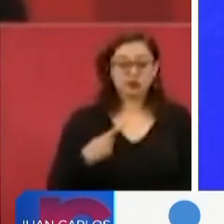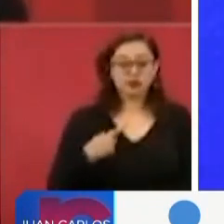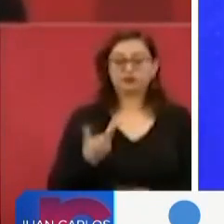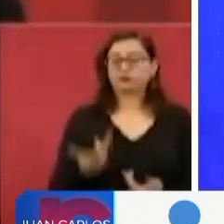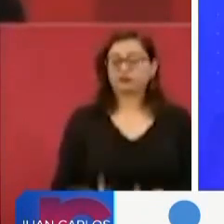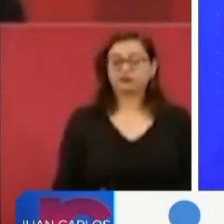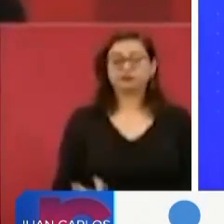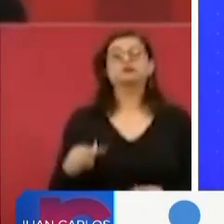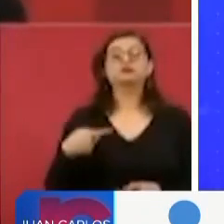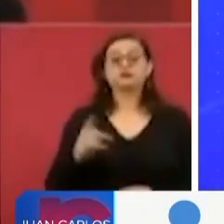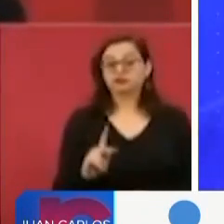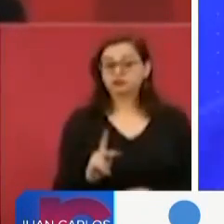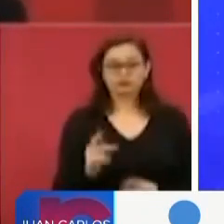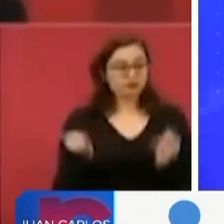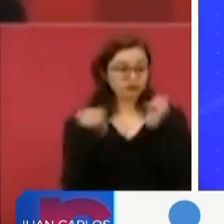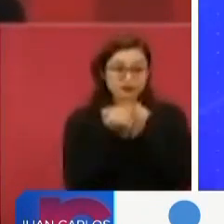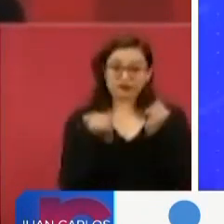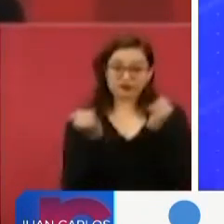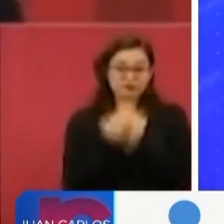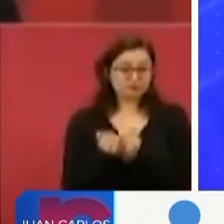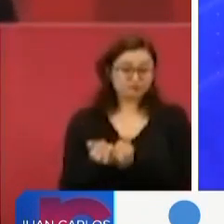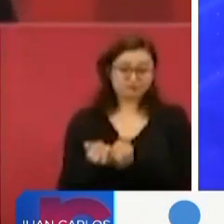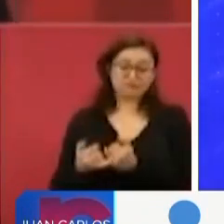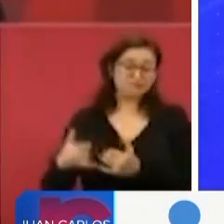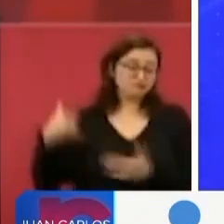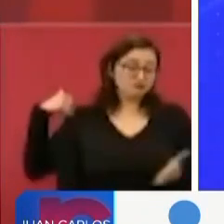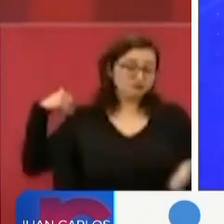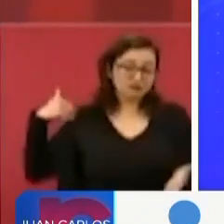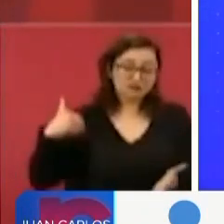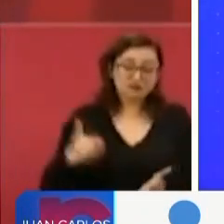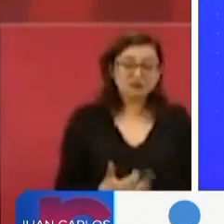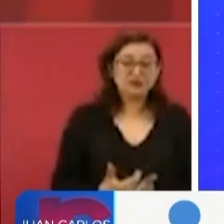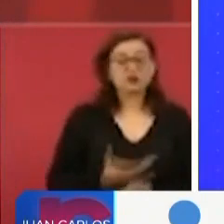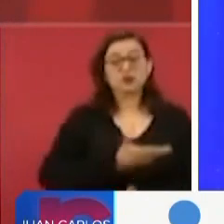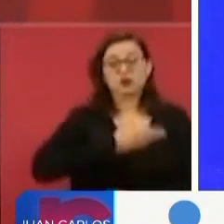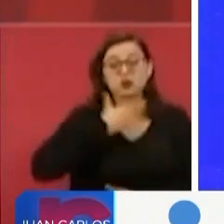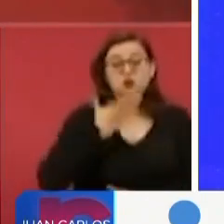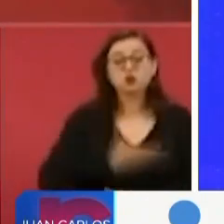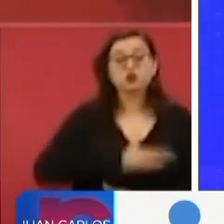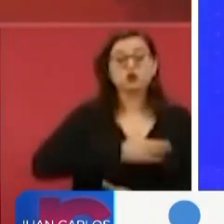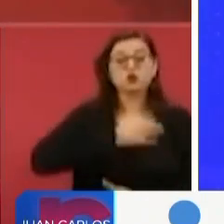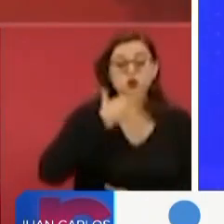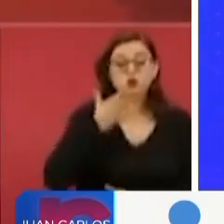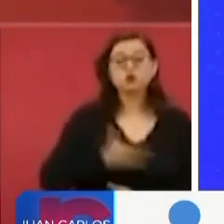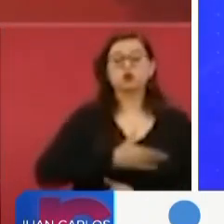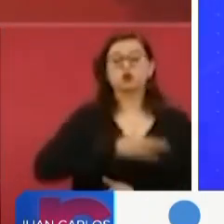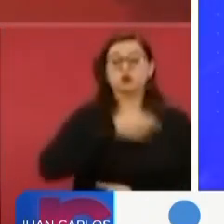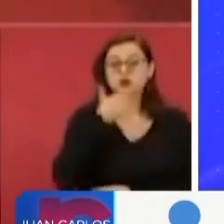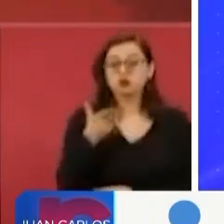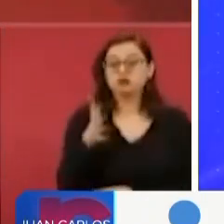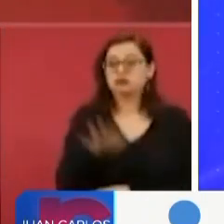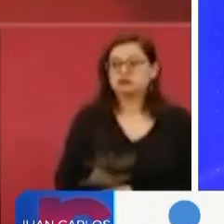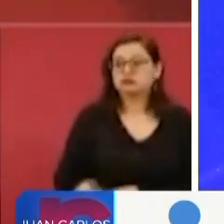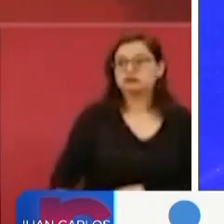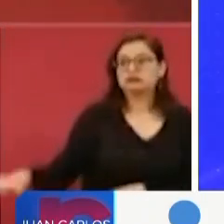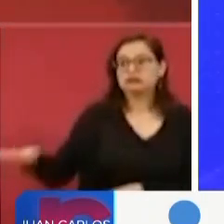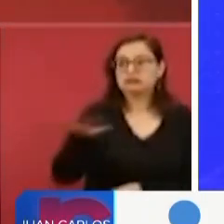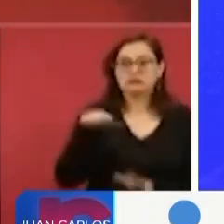ver con el pasado reciente. Eso es lo que nos dejó